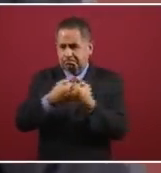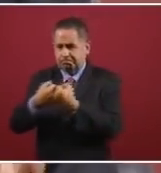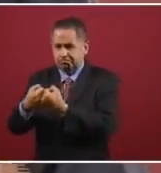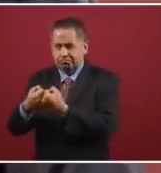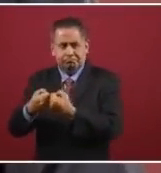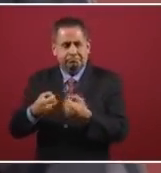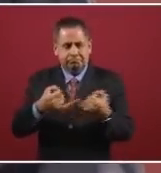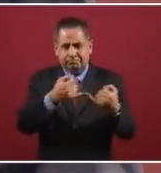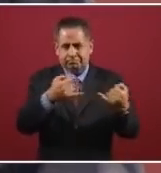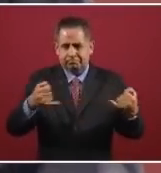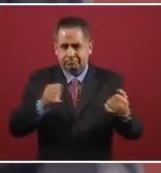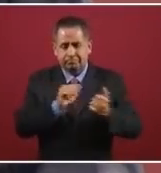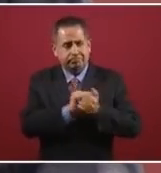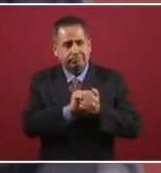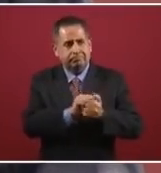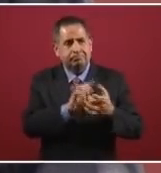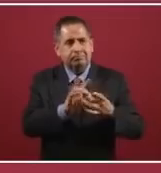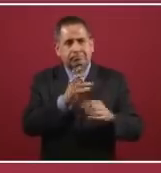con Estados Unidos.